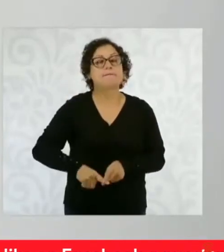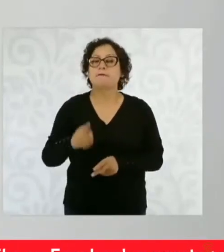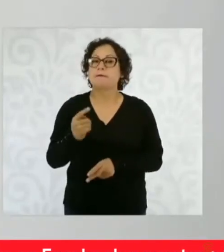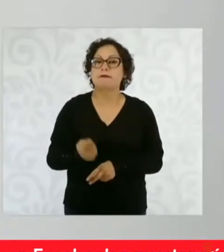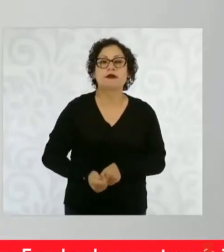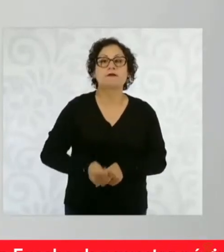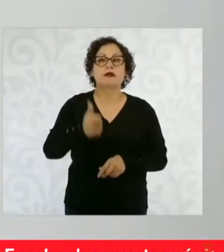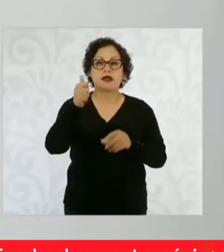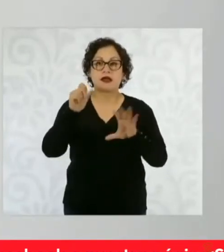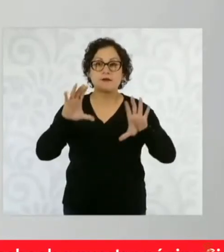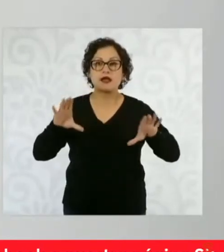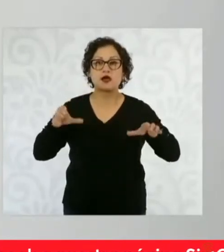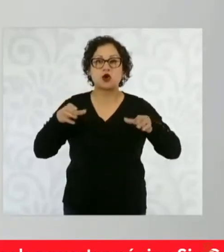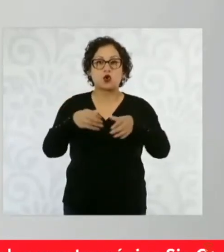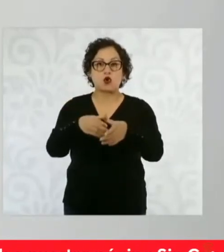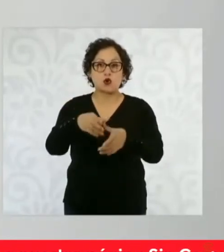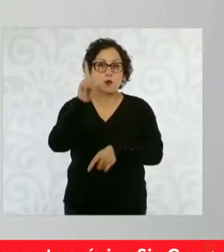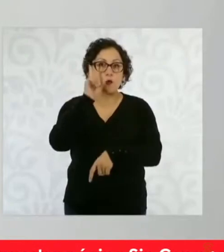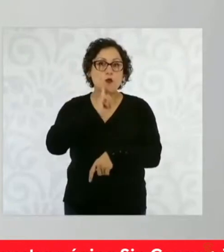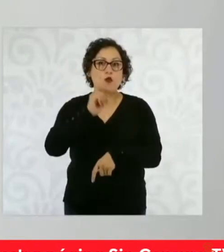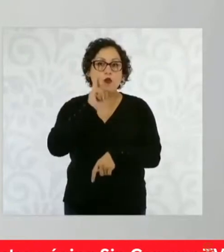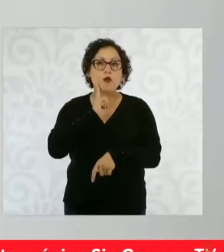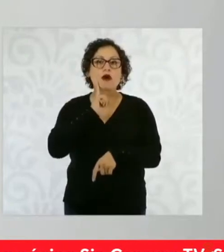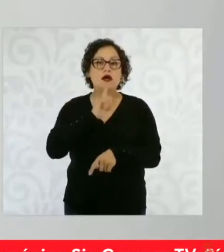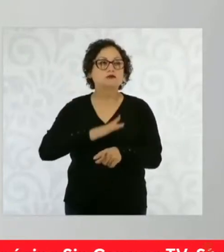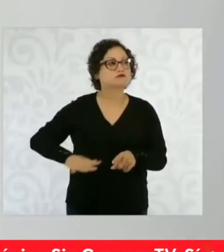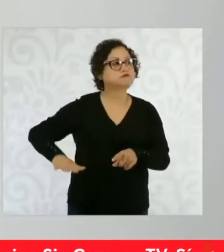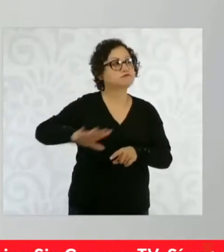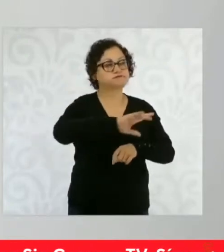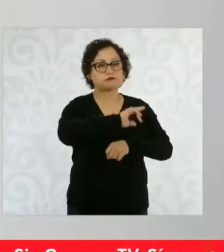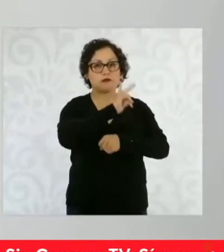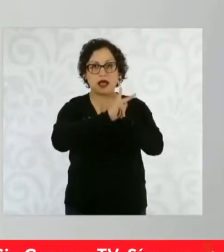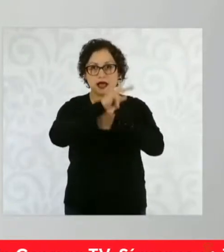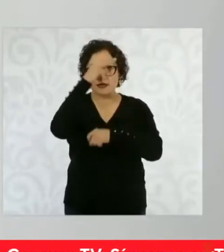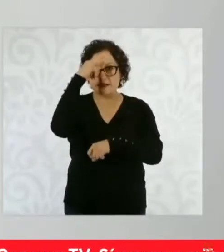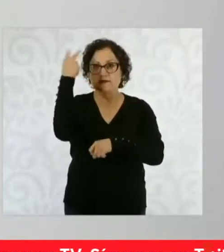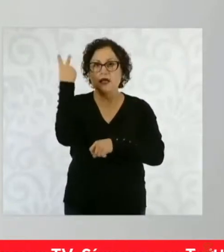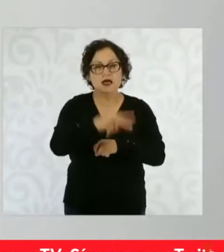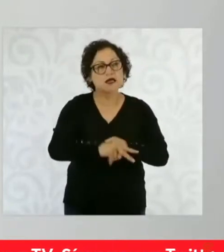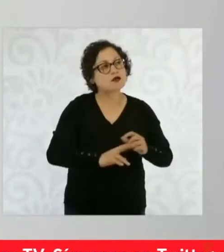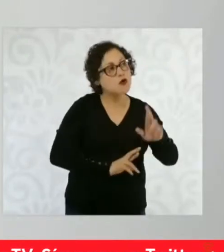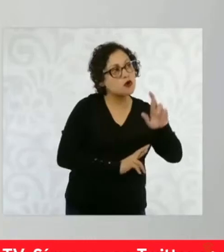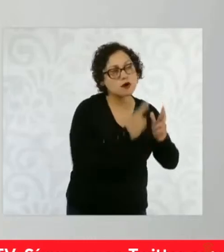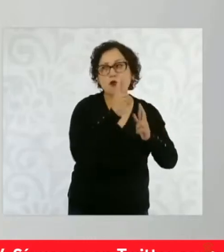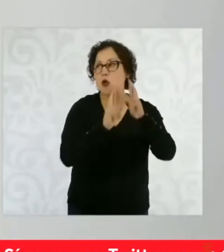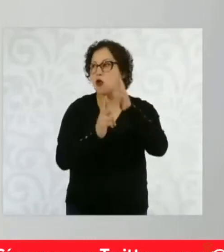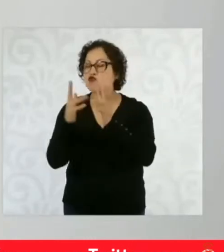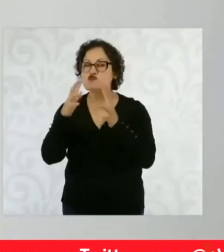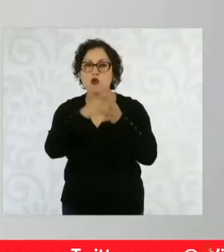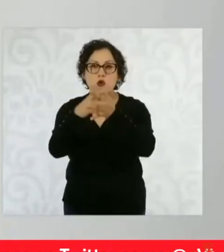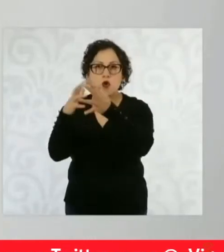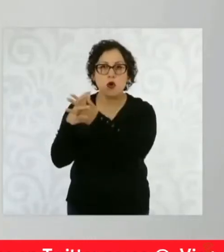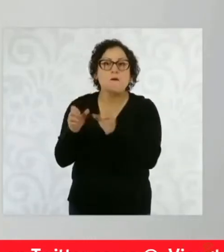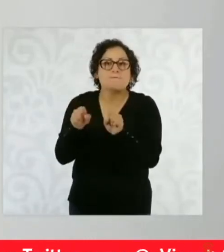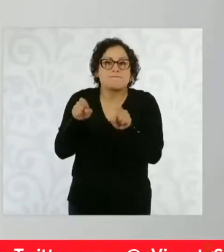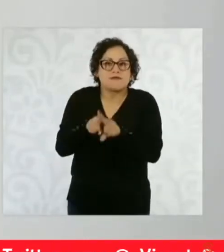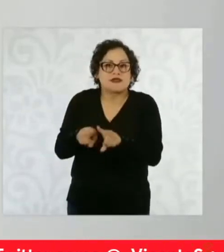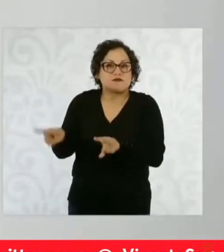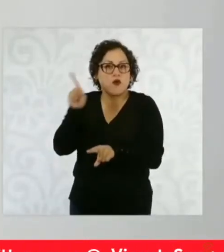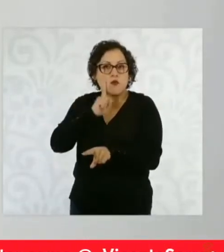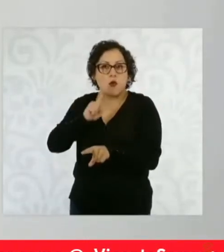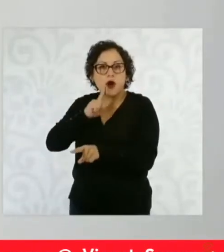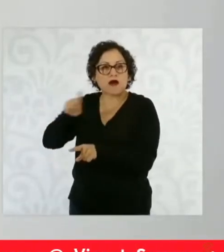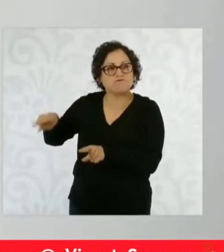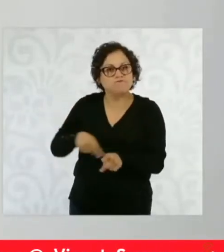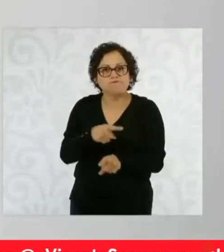estaba dando esta revolución social en todo nuestro país, las mujeres estaban encabezando también su propia revolución.